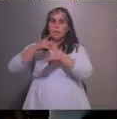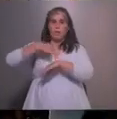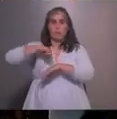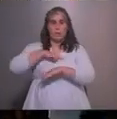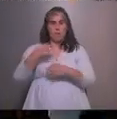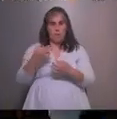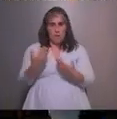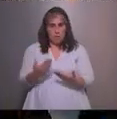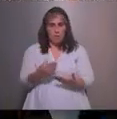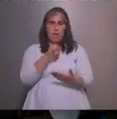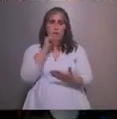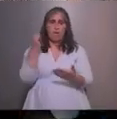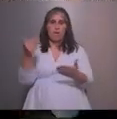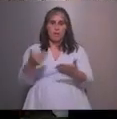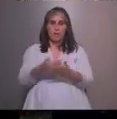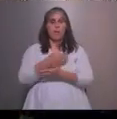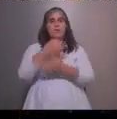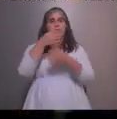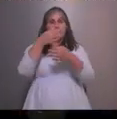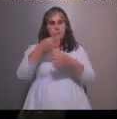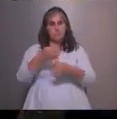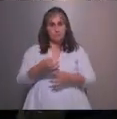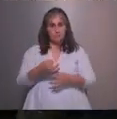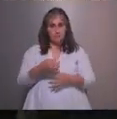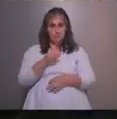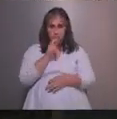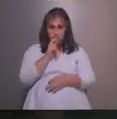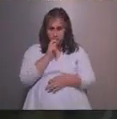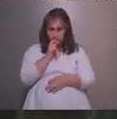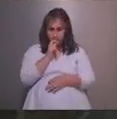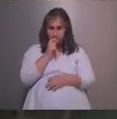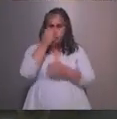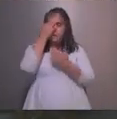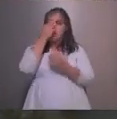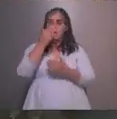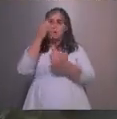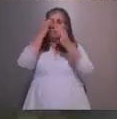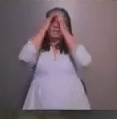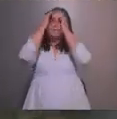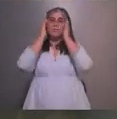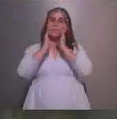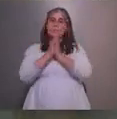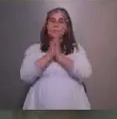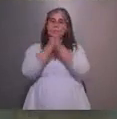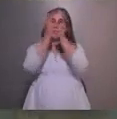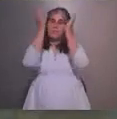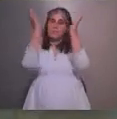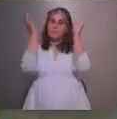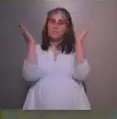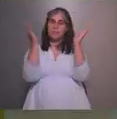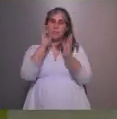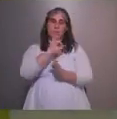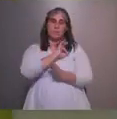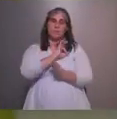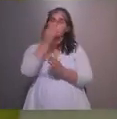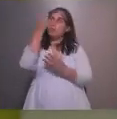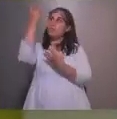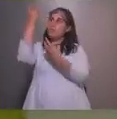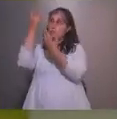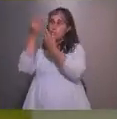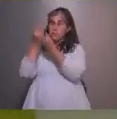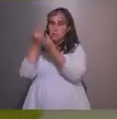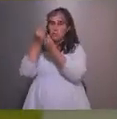na hora de nossa morte. Amén. Dios te salve María, llena eres de gracia, el Señor